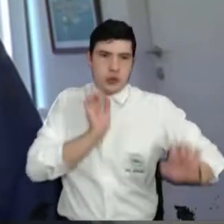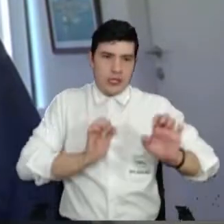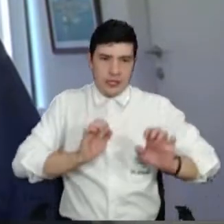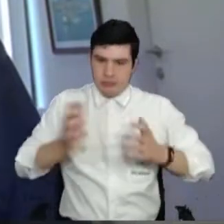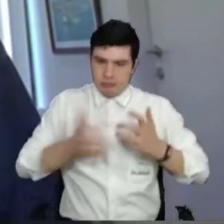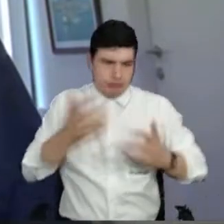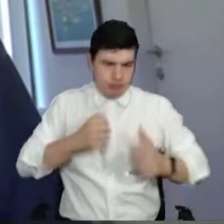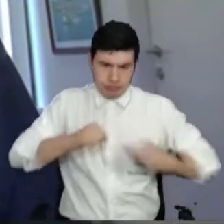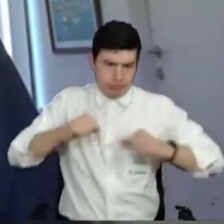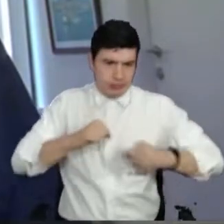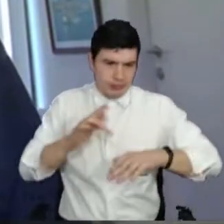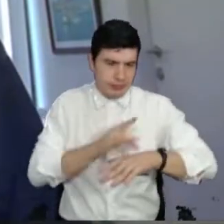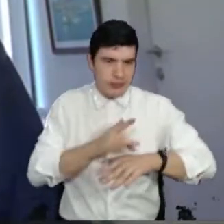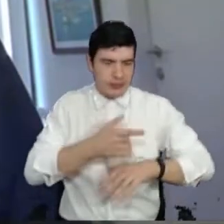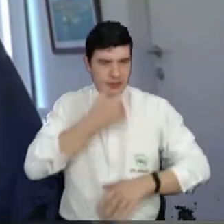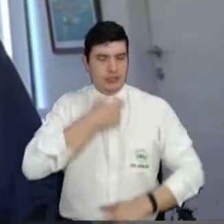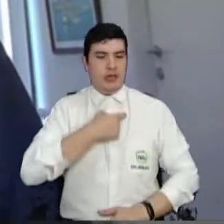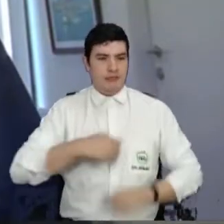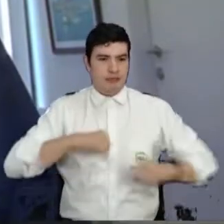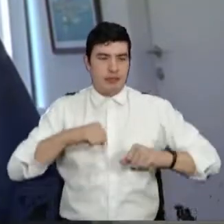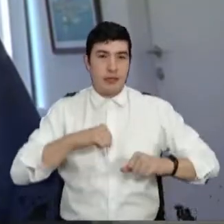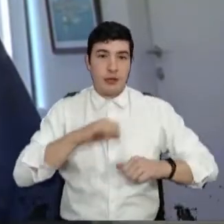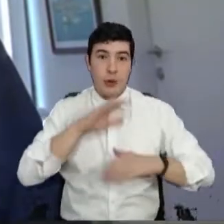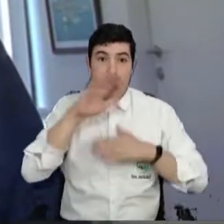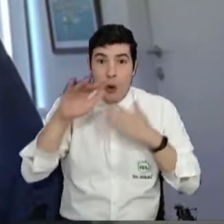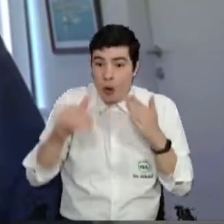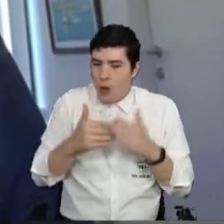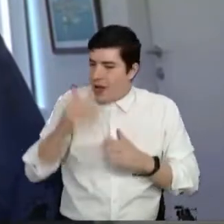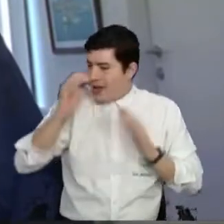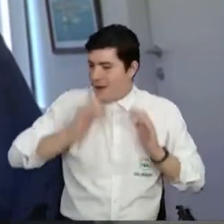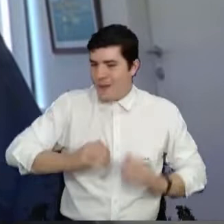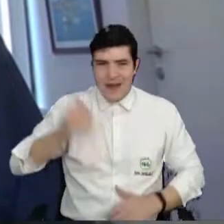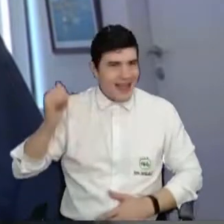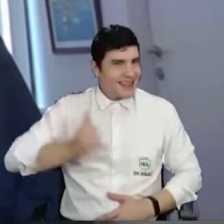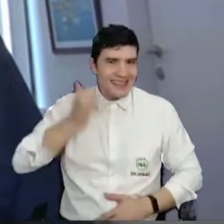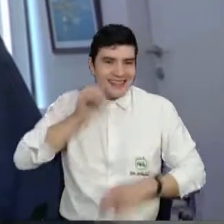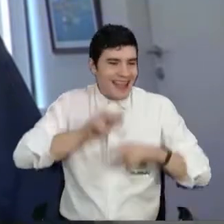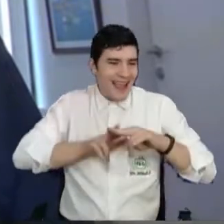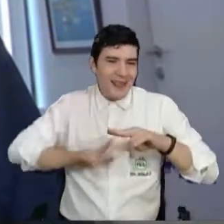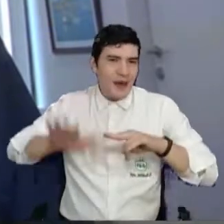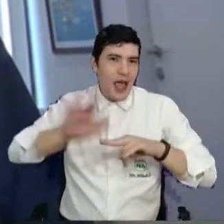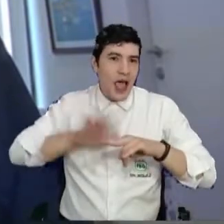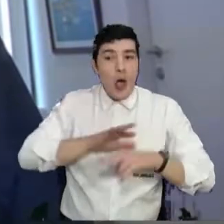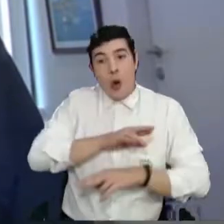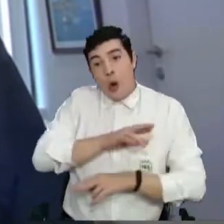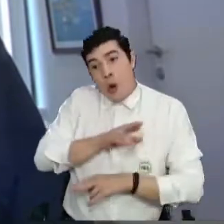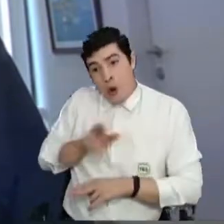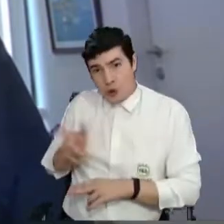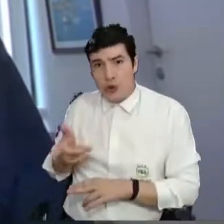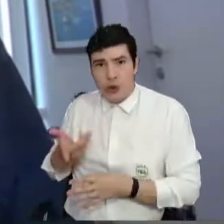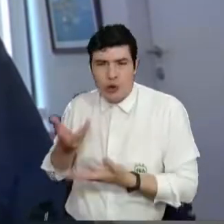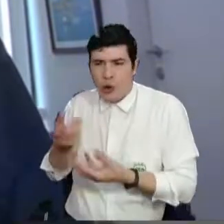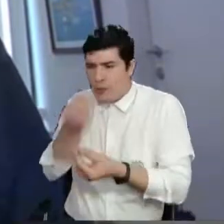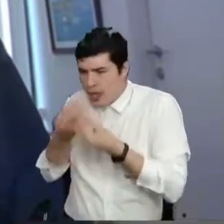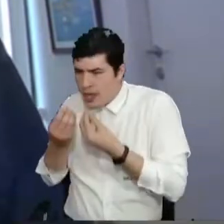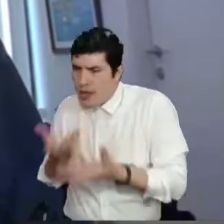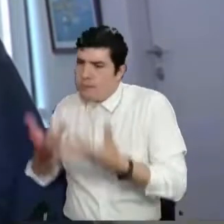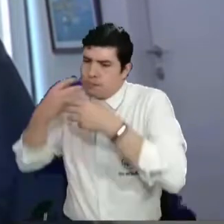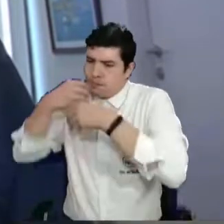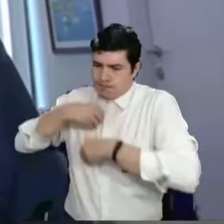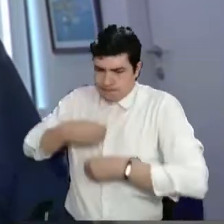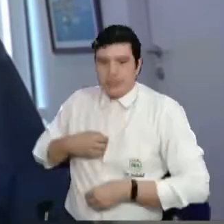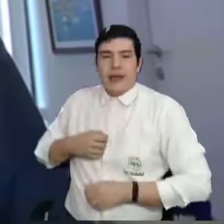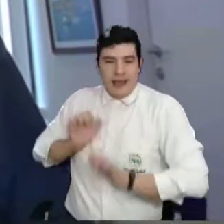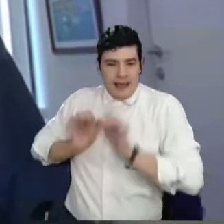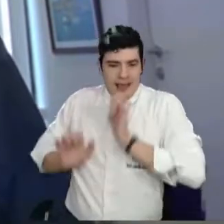todos tenemos unas defensas naturales y otras que son adquiridas. Digamos que estas defensas que son